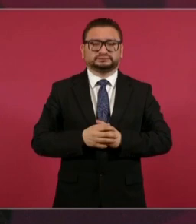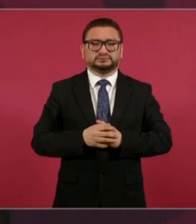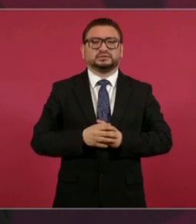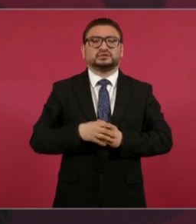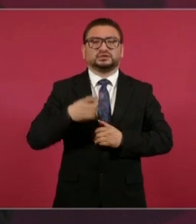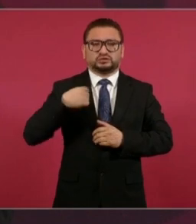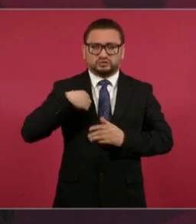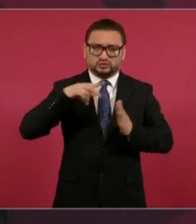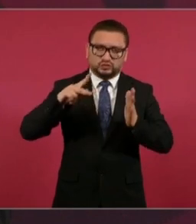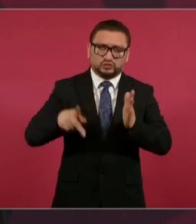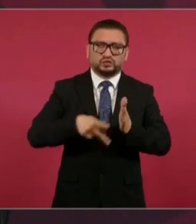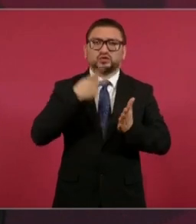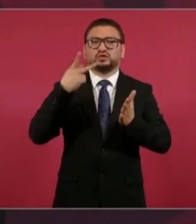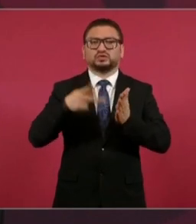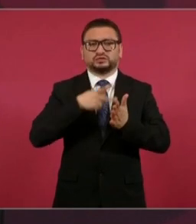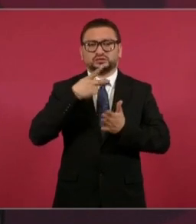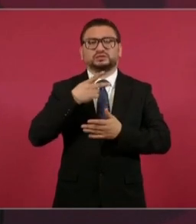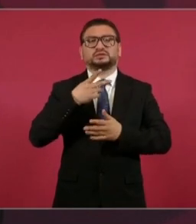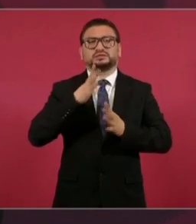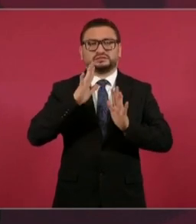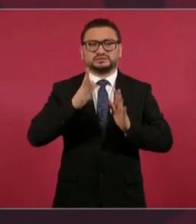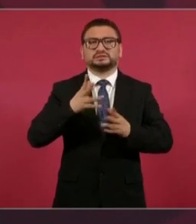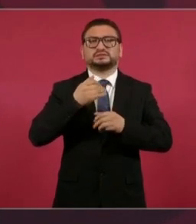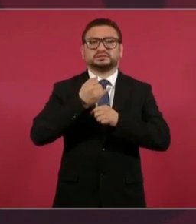les volvían